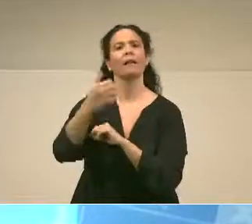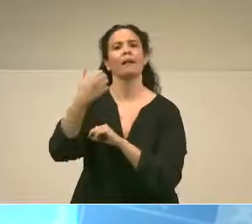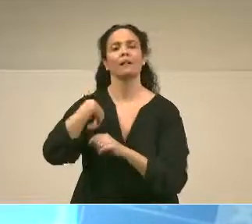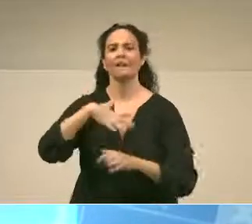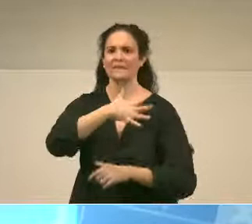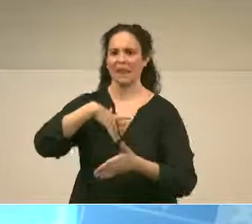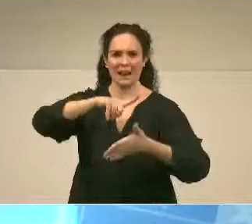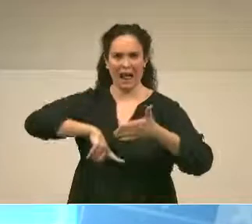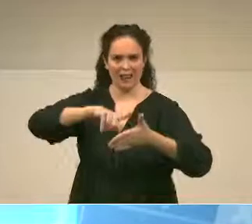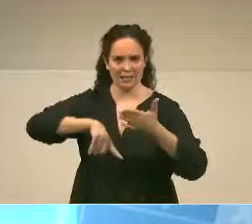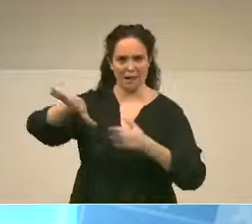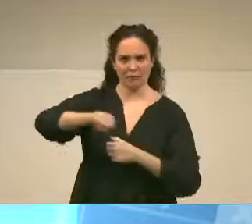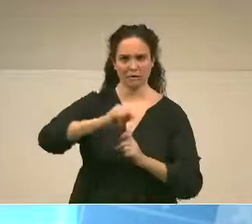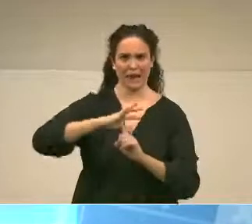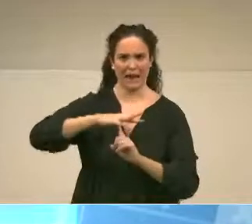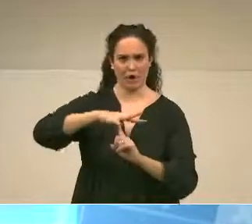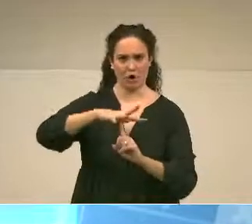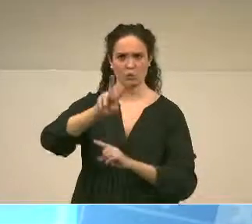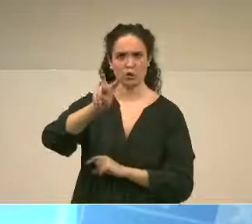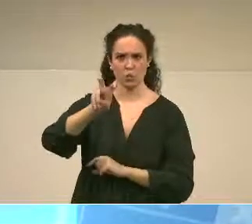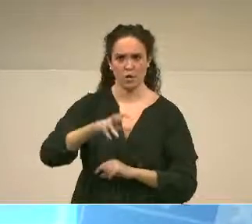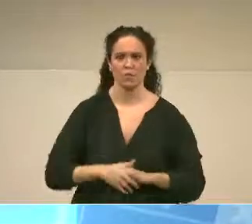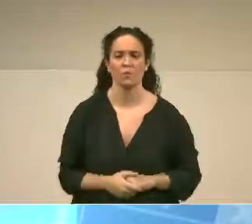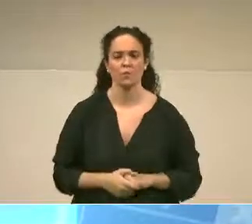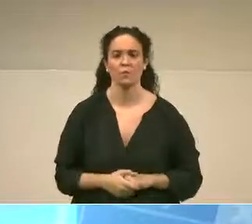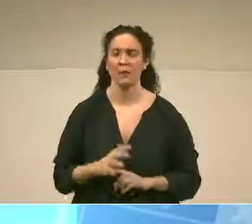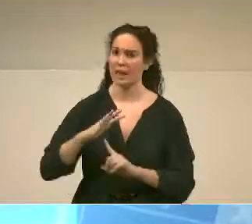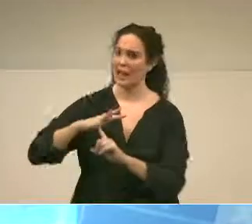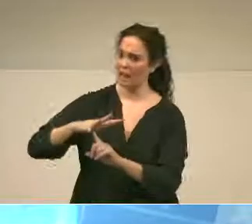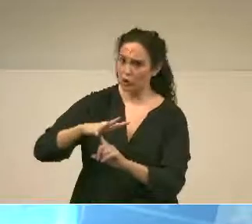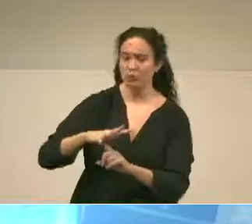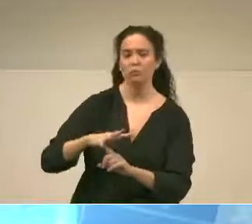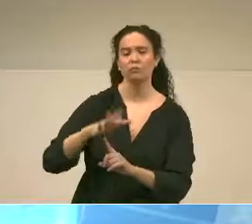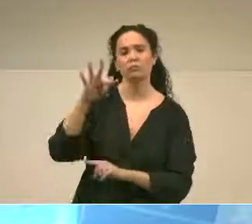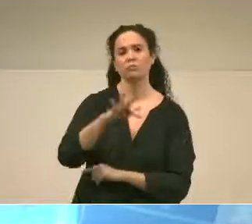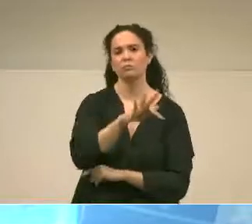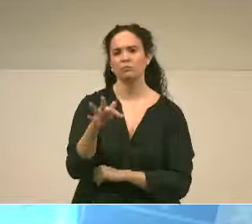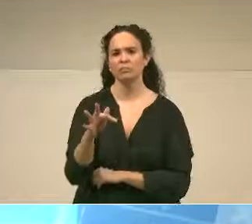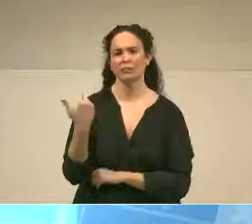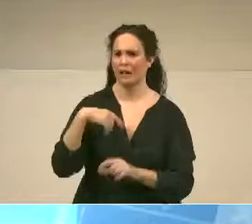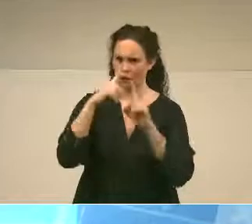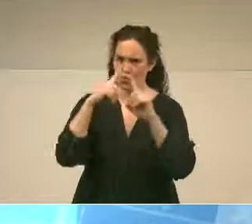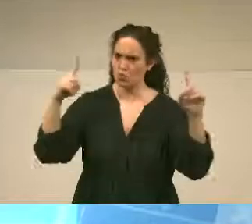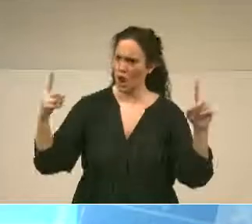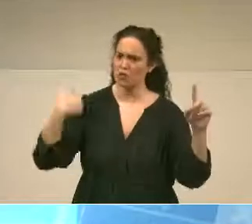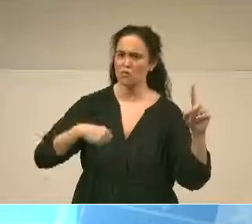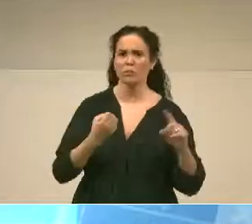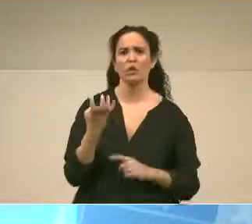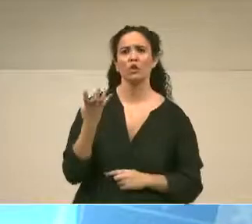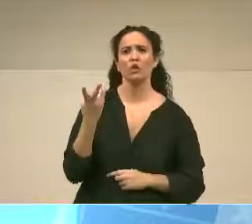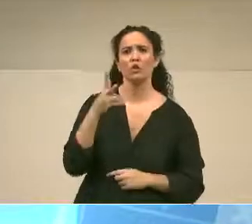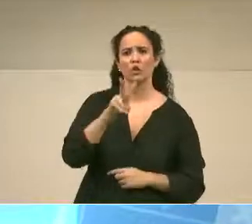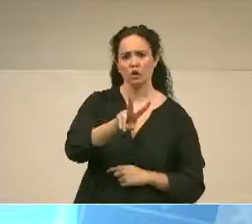nahi den helikoptero hau. Unitate honek igaz, 215 erreskate jarduera egin behar izan zituen,